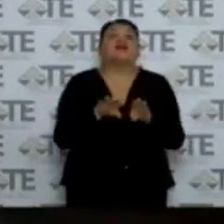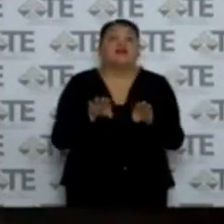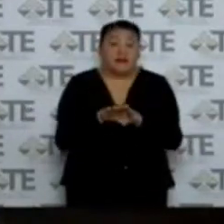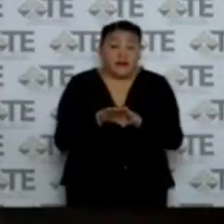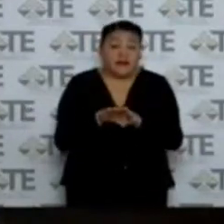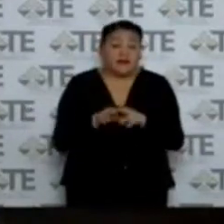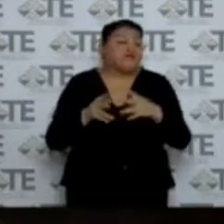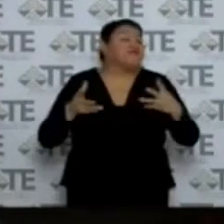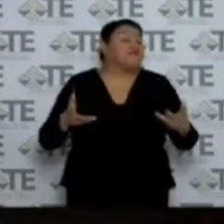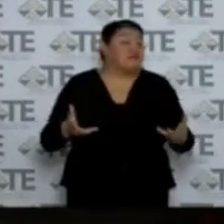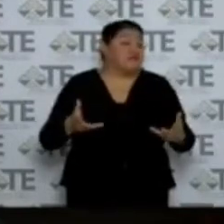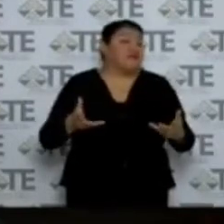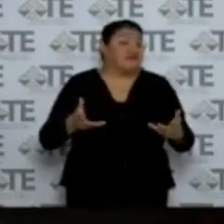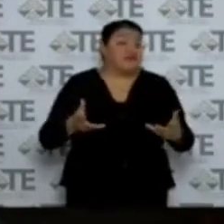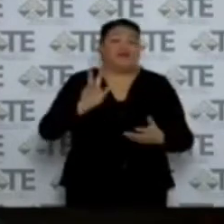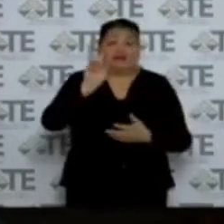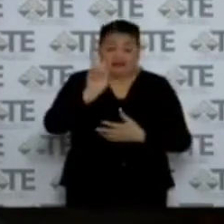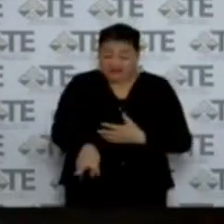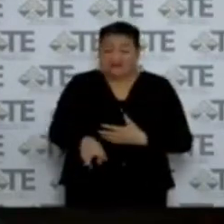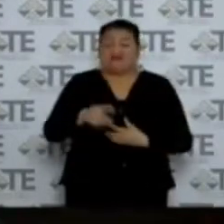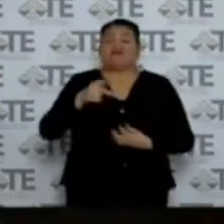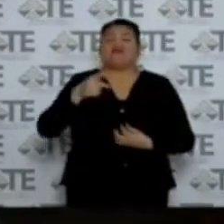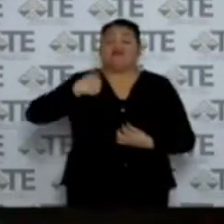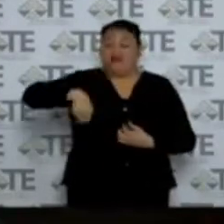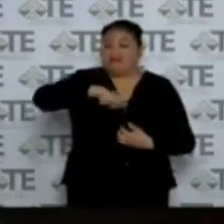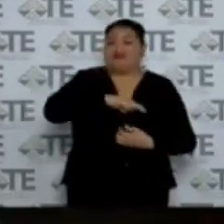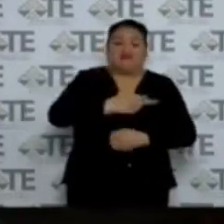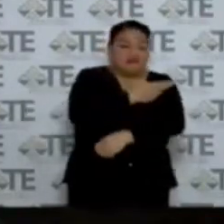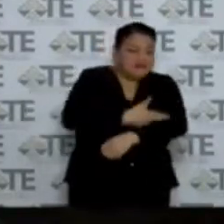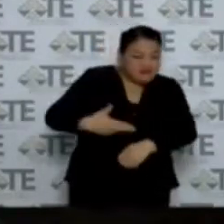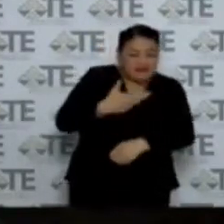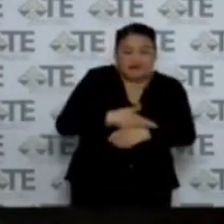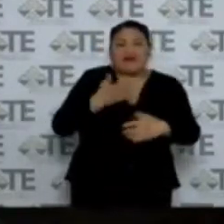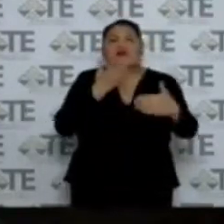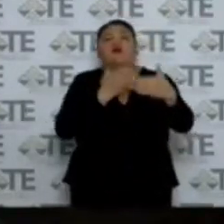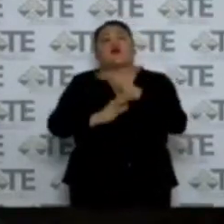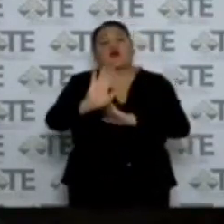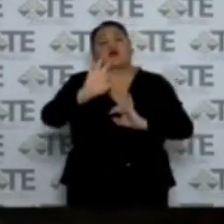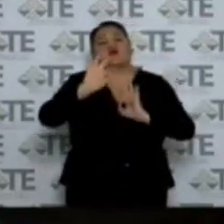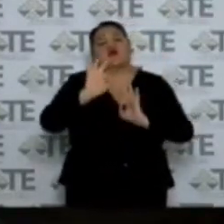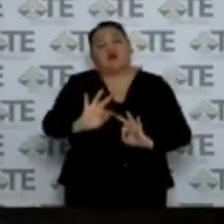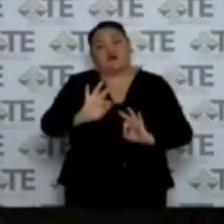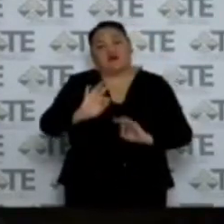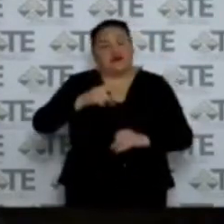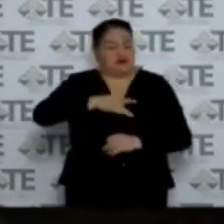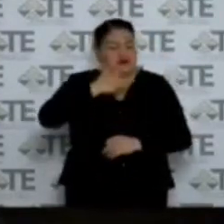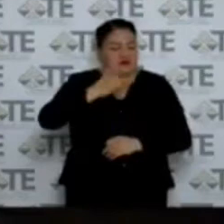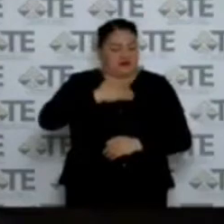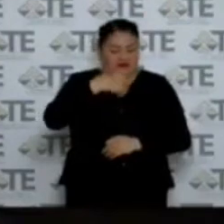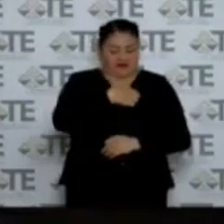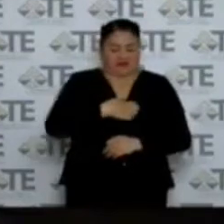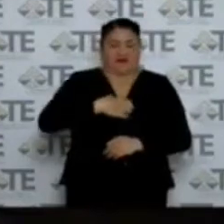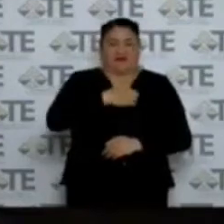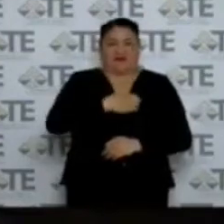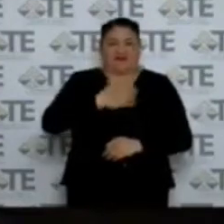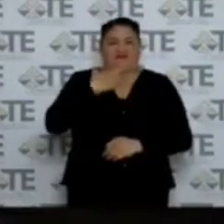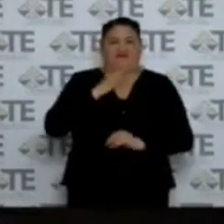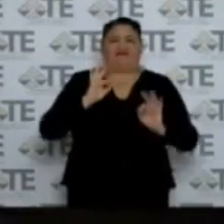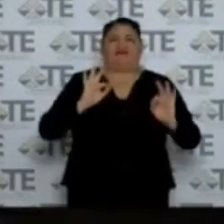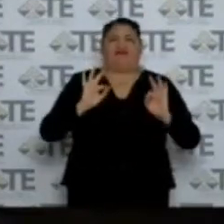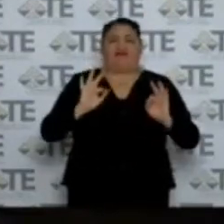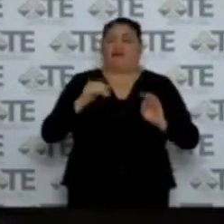que el éxito y la satisfacción, que creo que es lo que